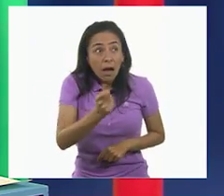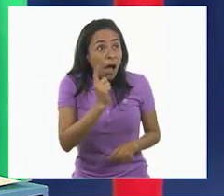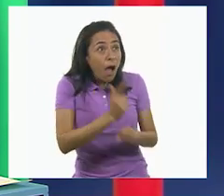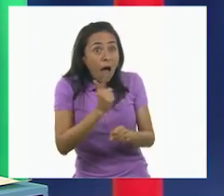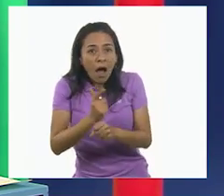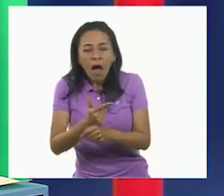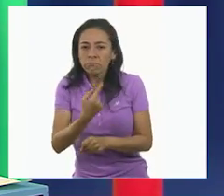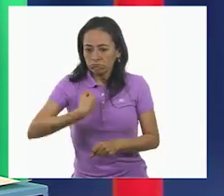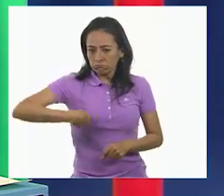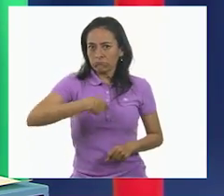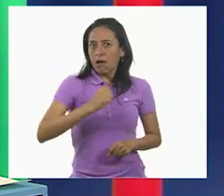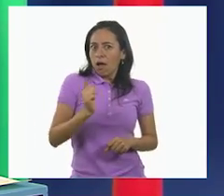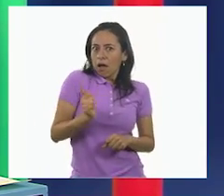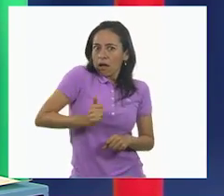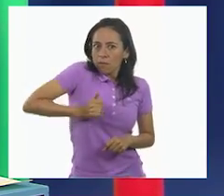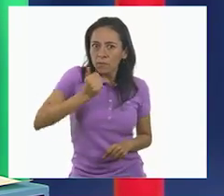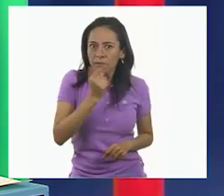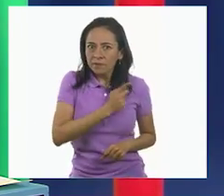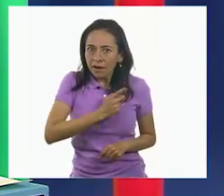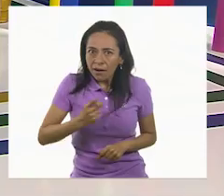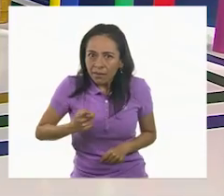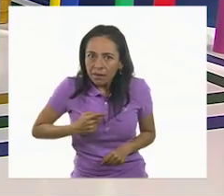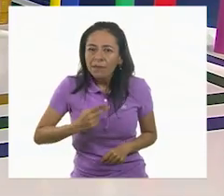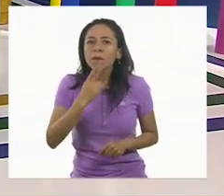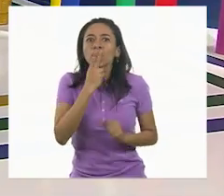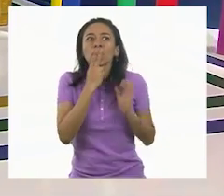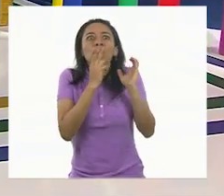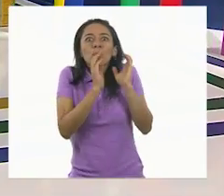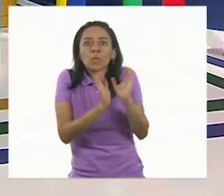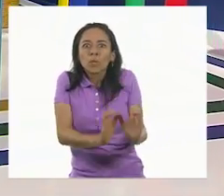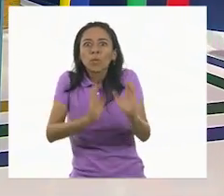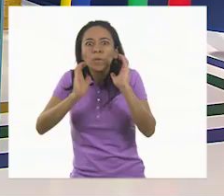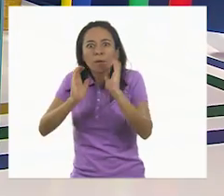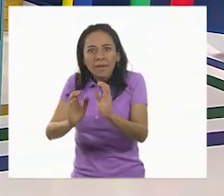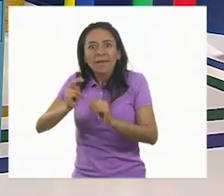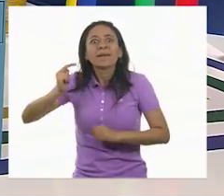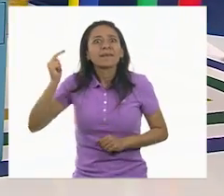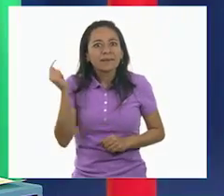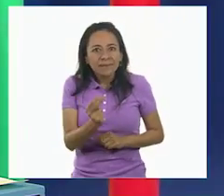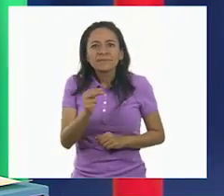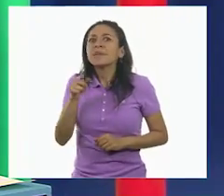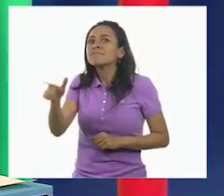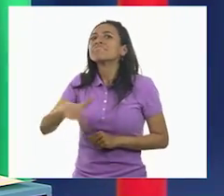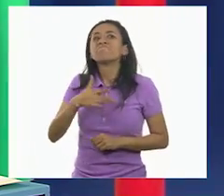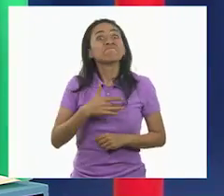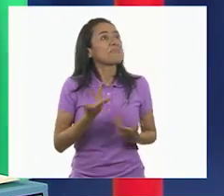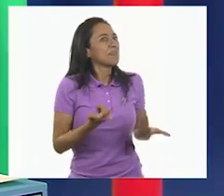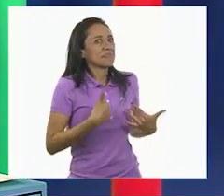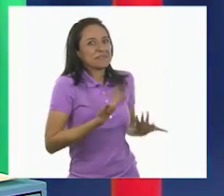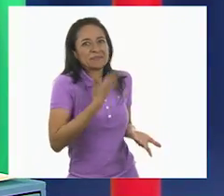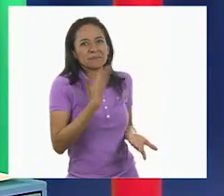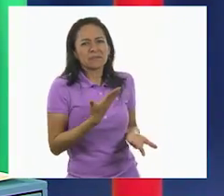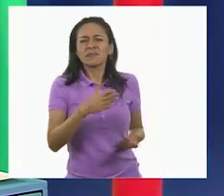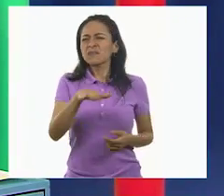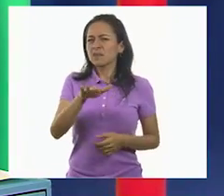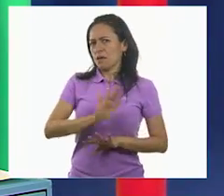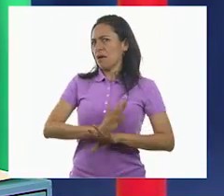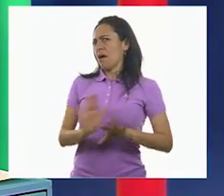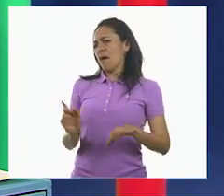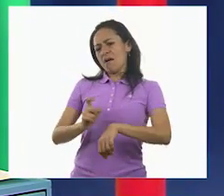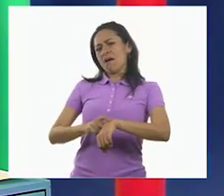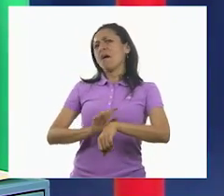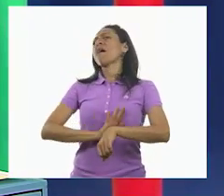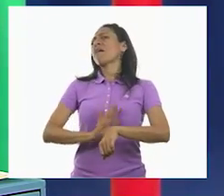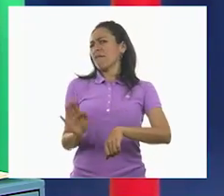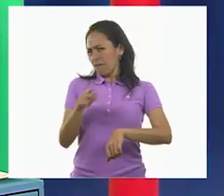que debemos de cuidar. ¿Qué te parece? Me parece muy bien. Muy bien. Pues yo creo que ya es el momento de irnos al reto, ¿no? Que nuestros